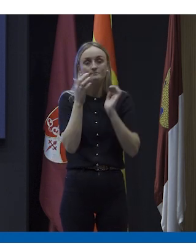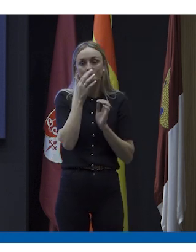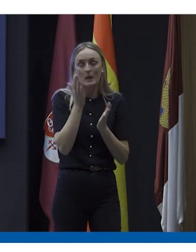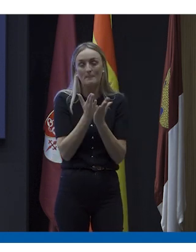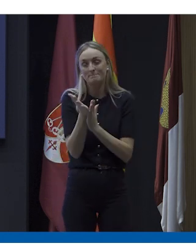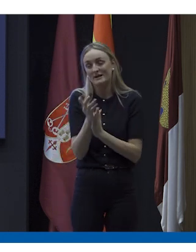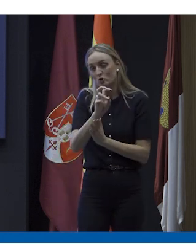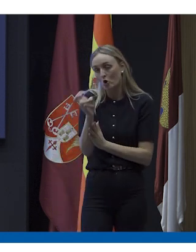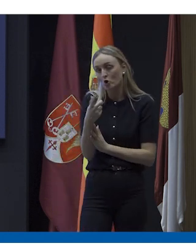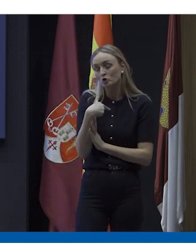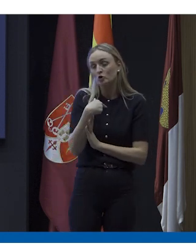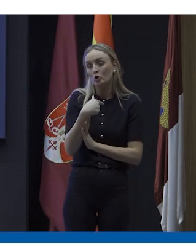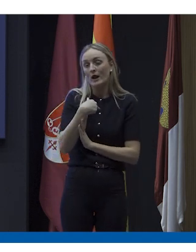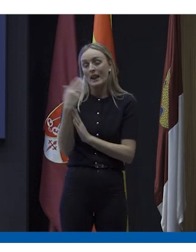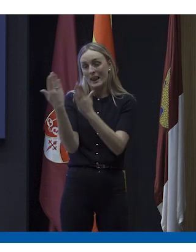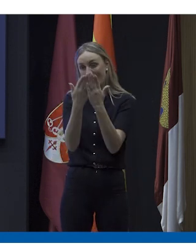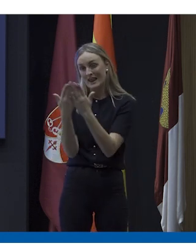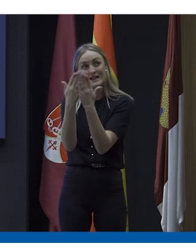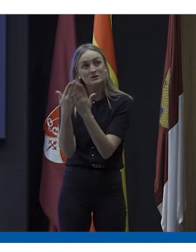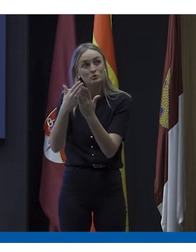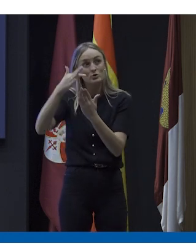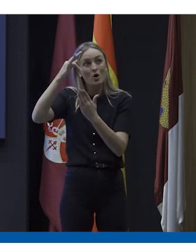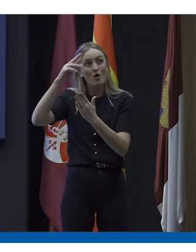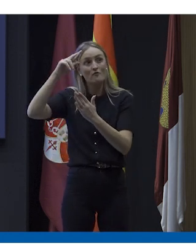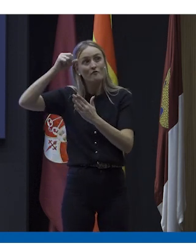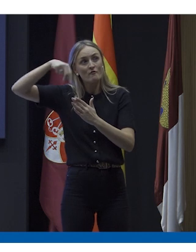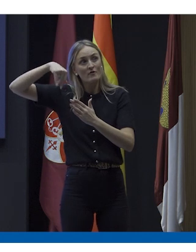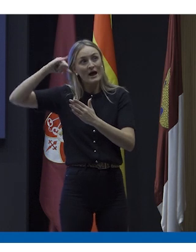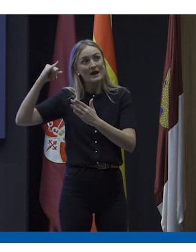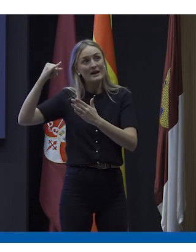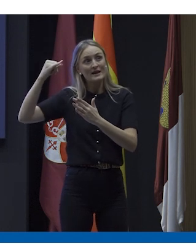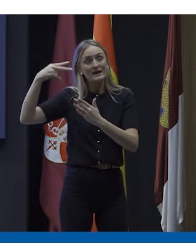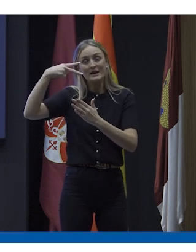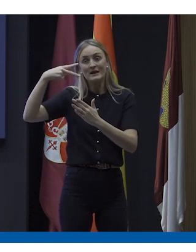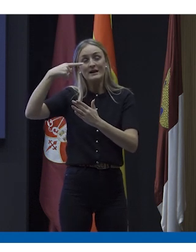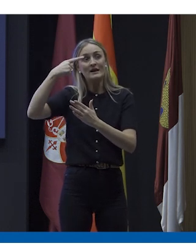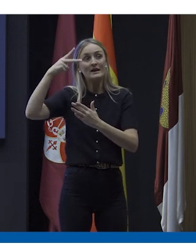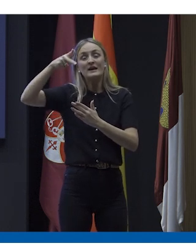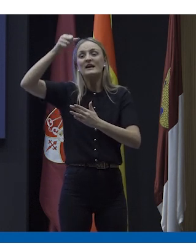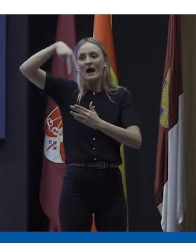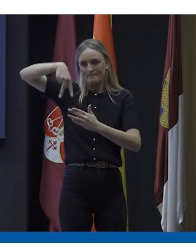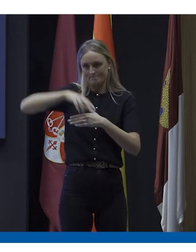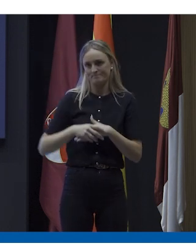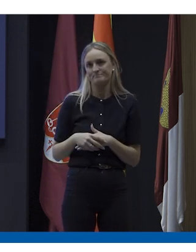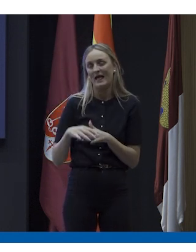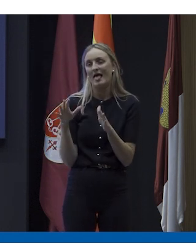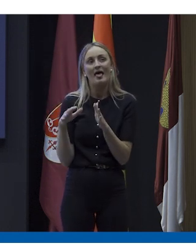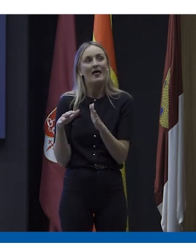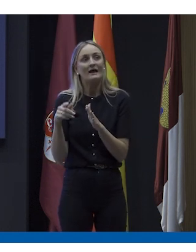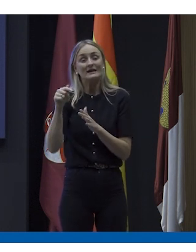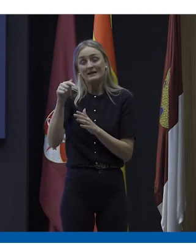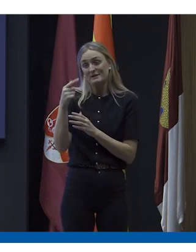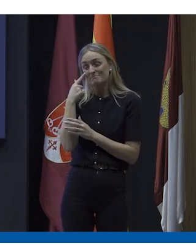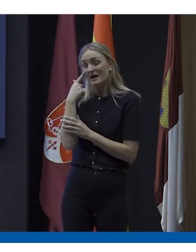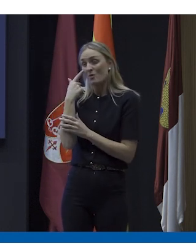el estudio Framingham. Framingham es una pequeña ciudad de 95.000 habitantes que está cerca de Boston, donde ya se habían hecho alguna